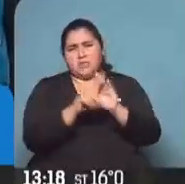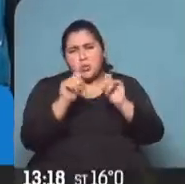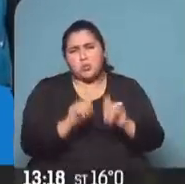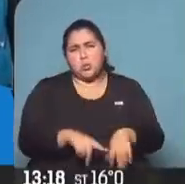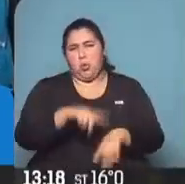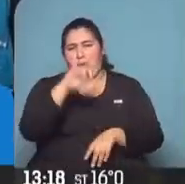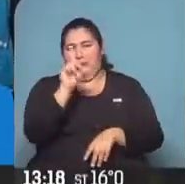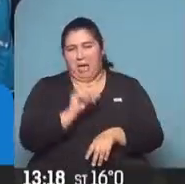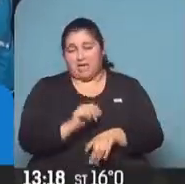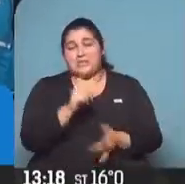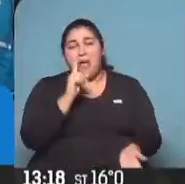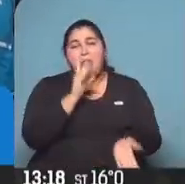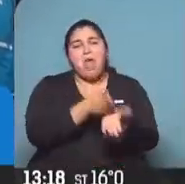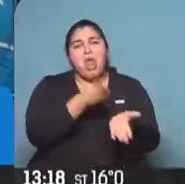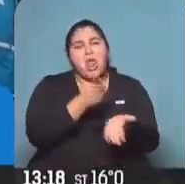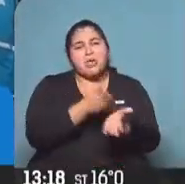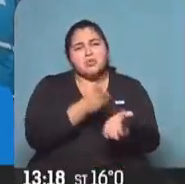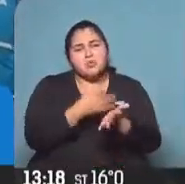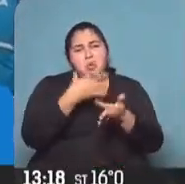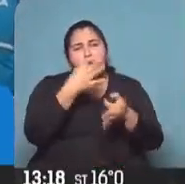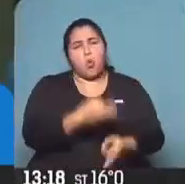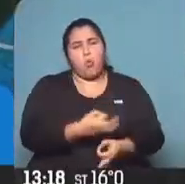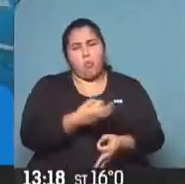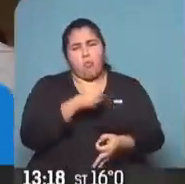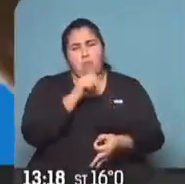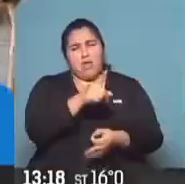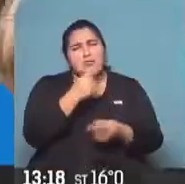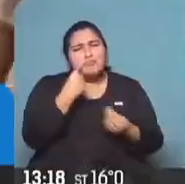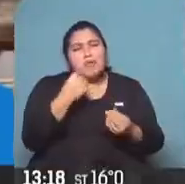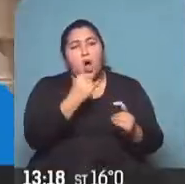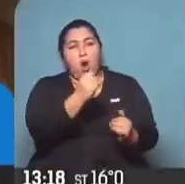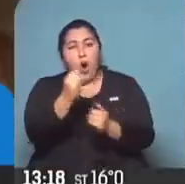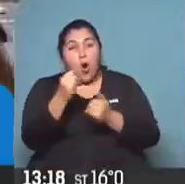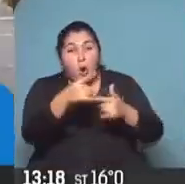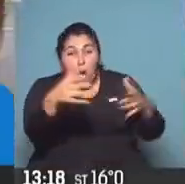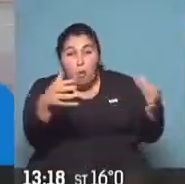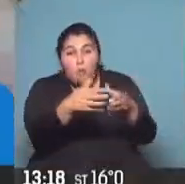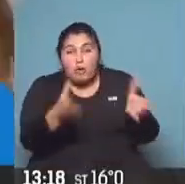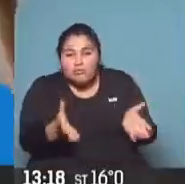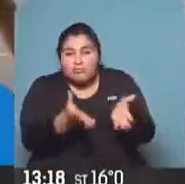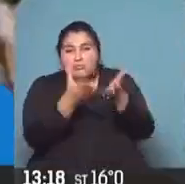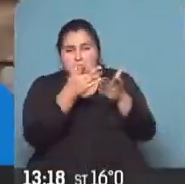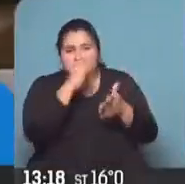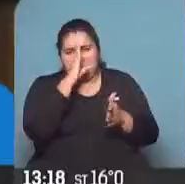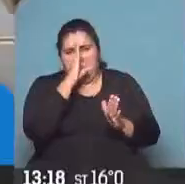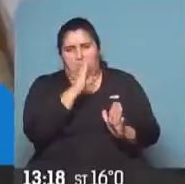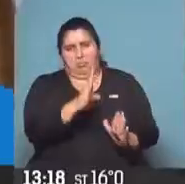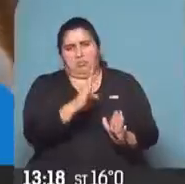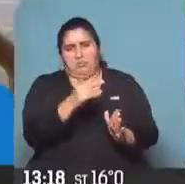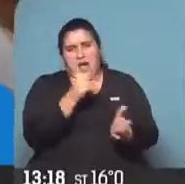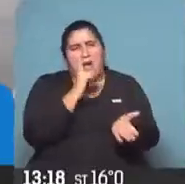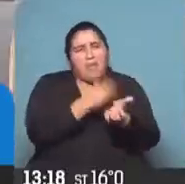y los derechos que ellos como ciudadanos jóvenes sienten veneración por las voces